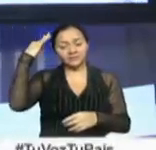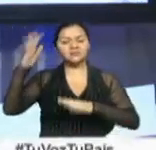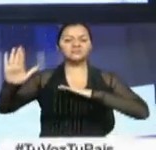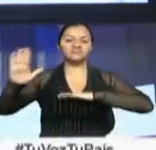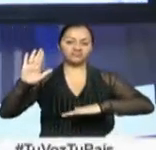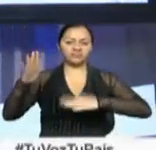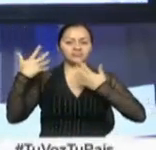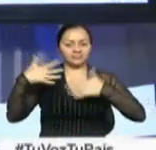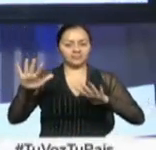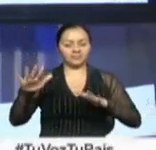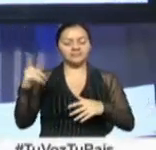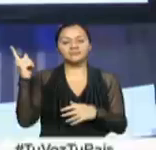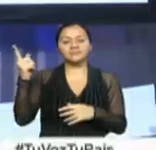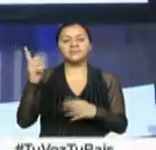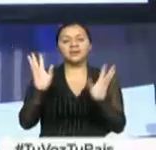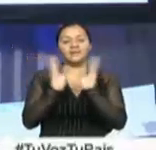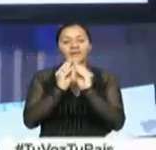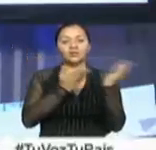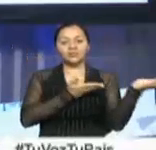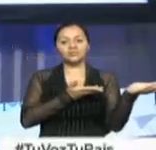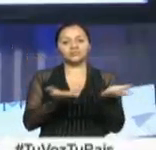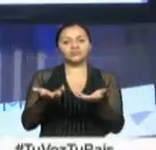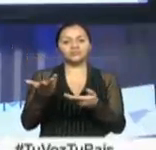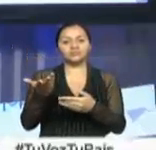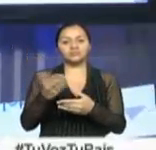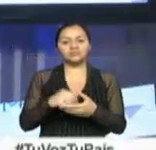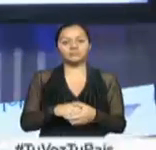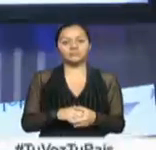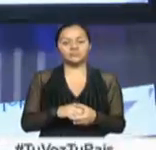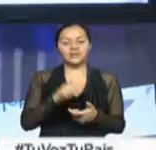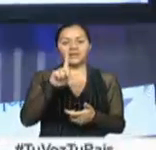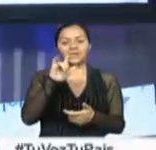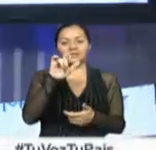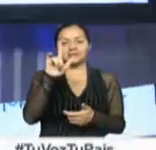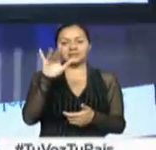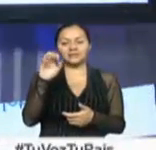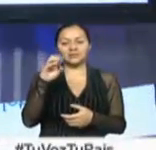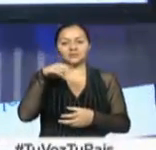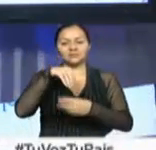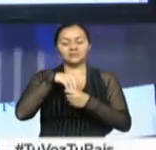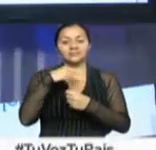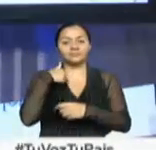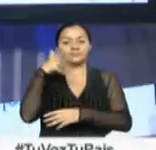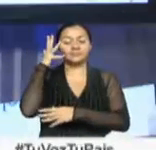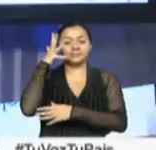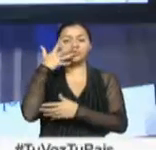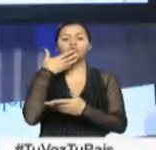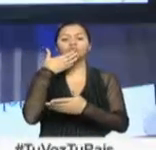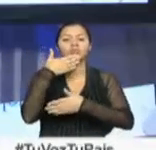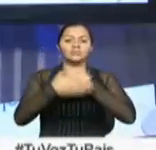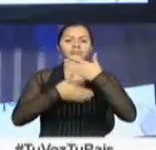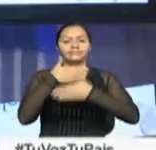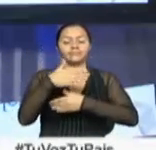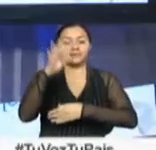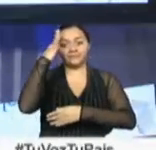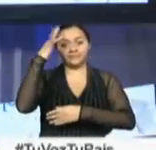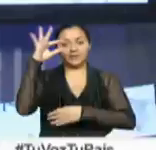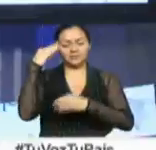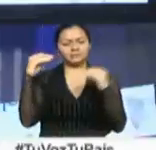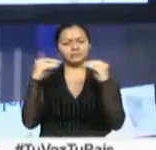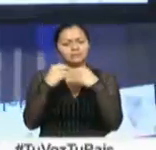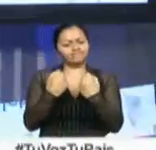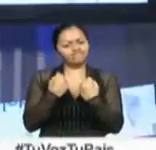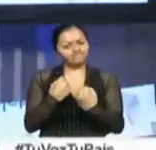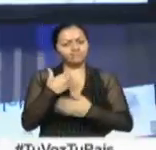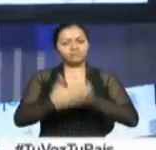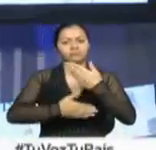presidente de Francia en un acto en el Palacio del Eliseo. En su discurso llamó a construir un país fuerte que lleve alta la voz de